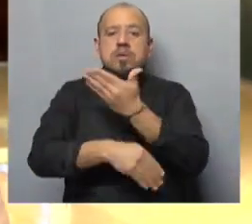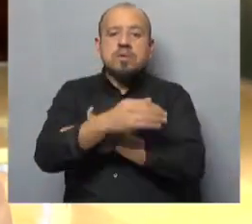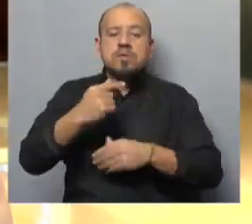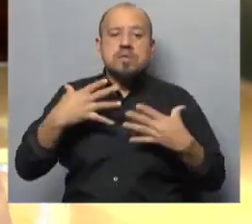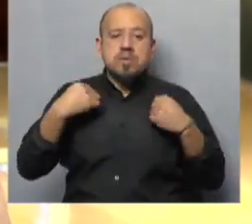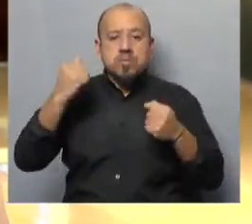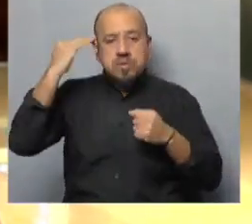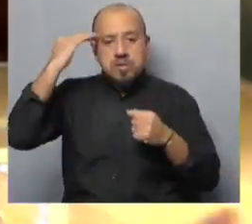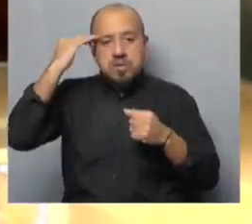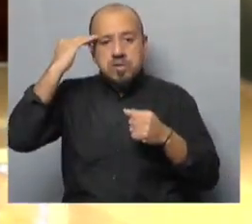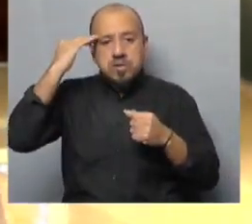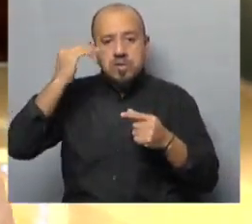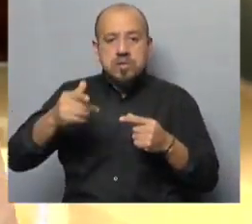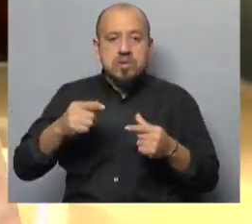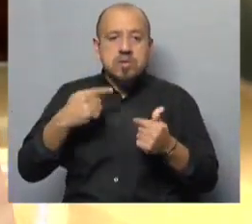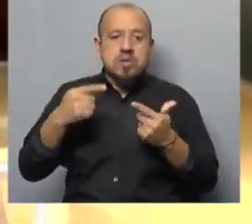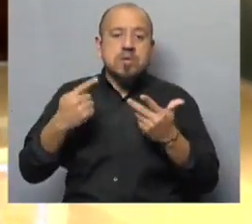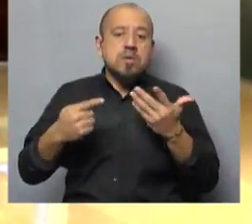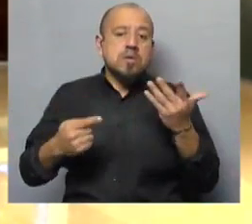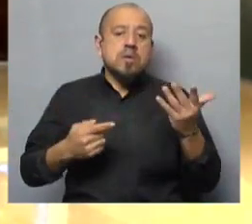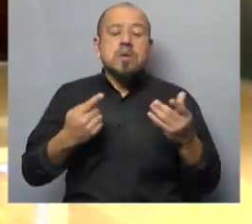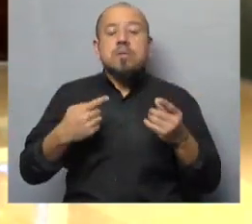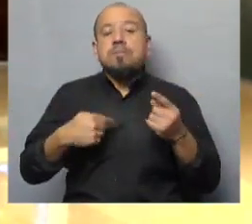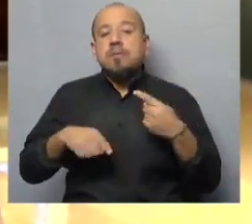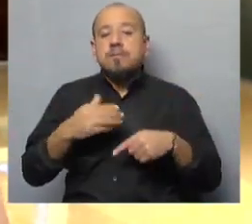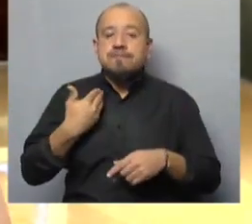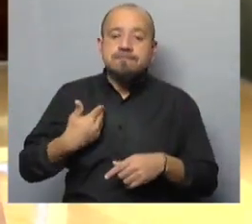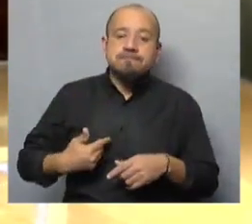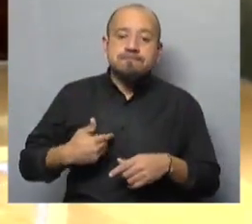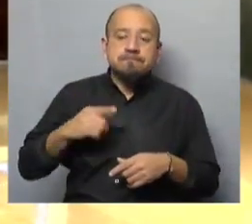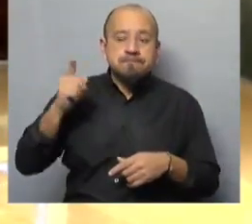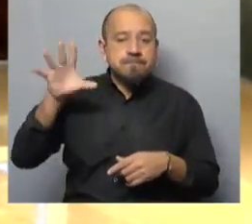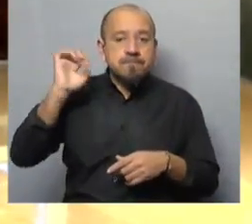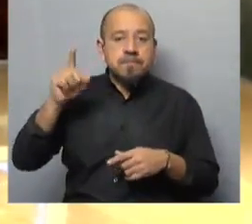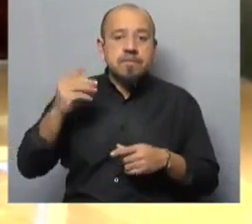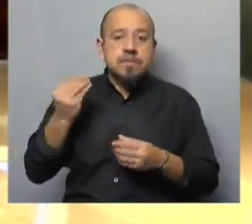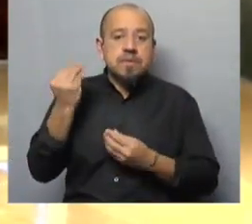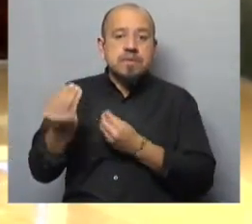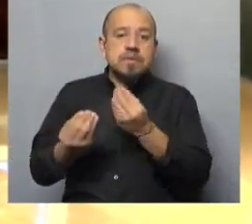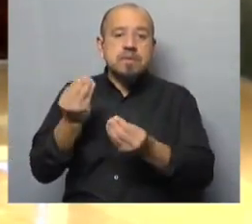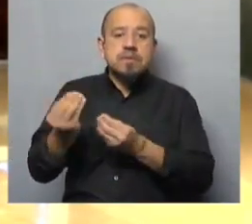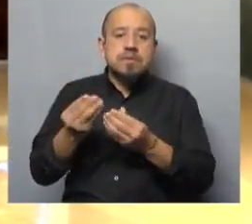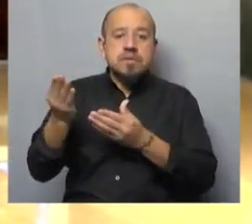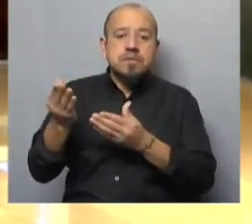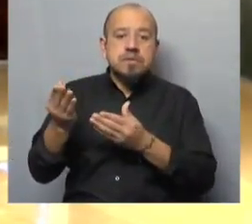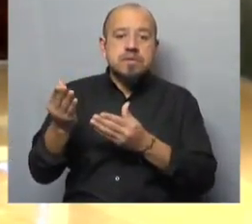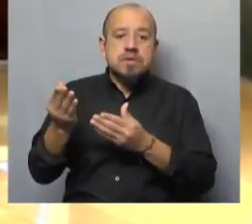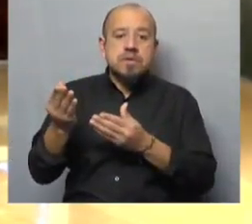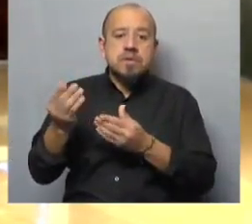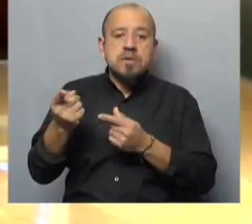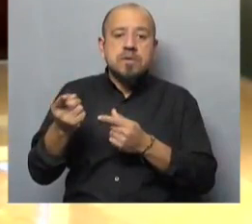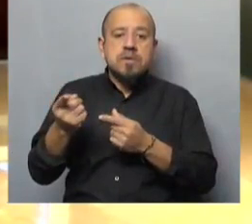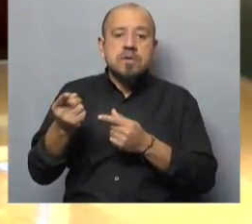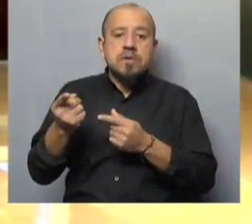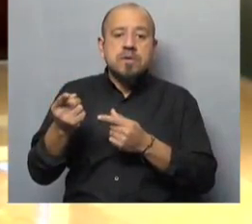mental entre otros y lamentablemente tuvimos que escuchar candidatos postulados por